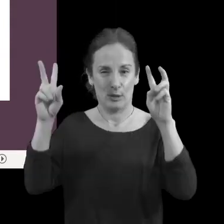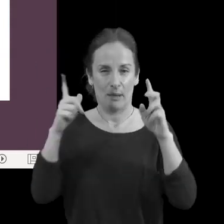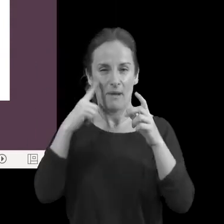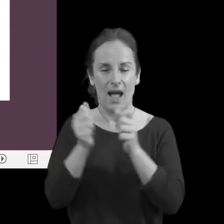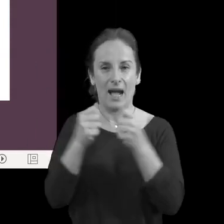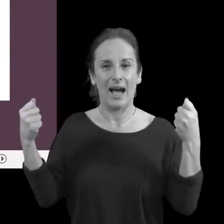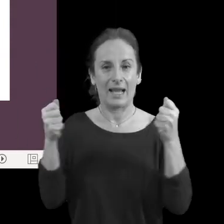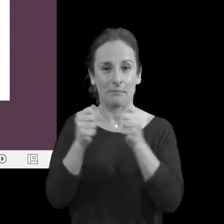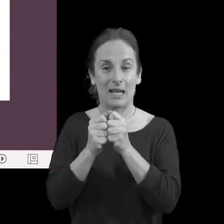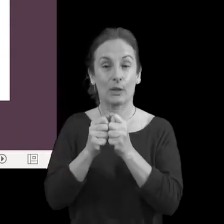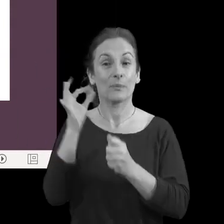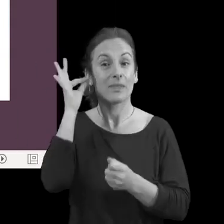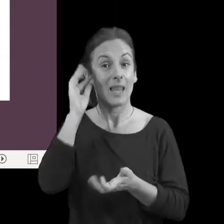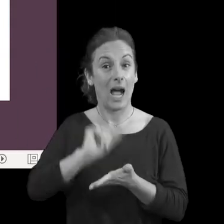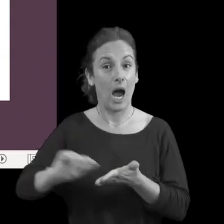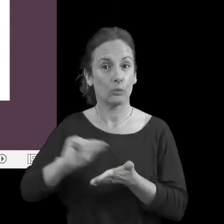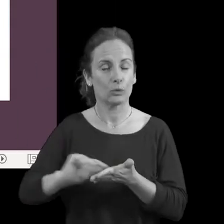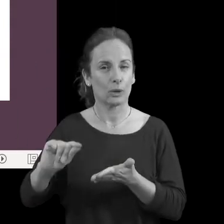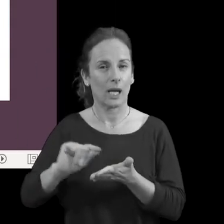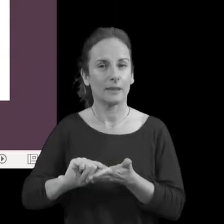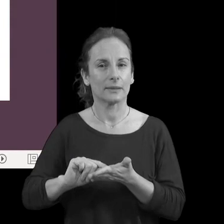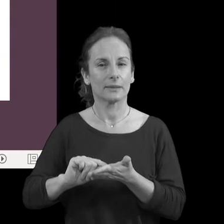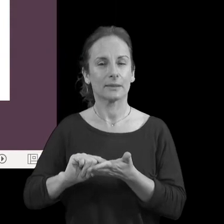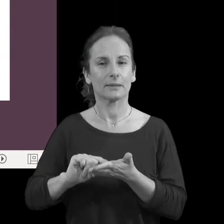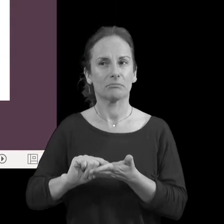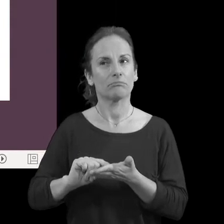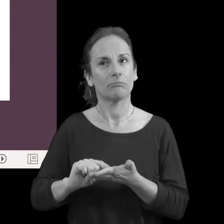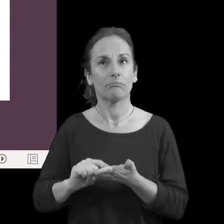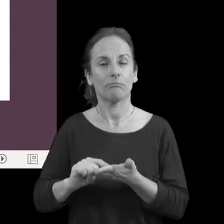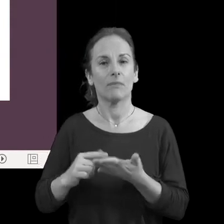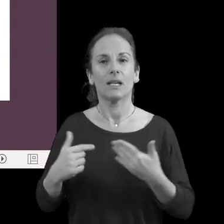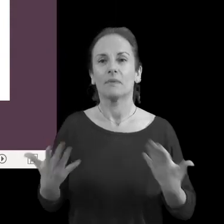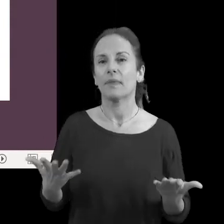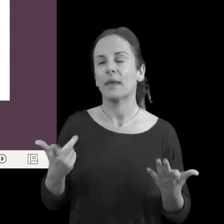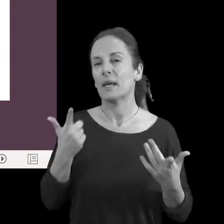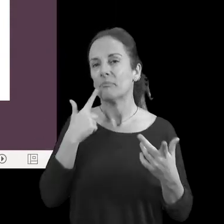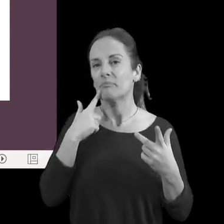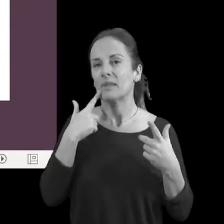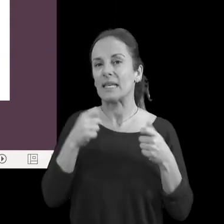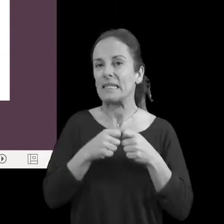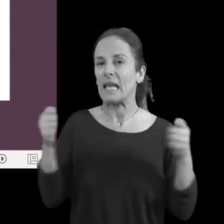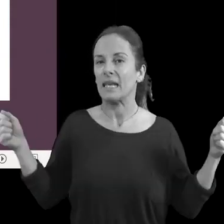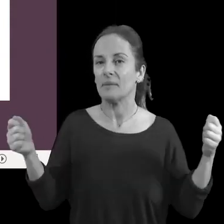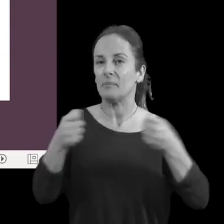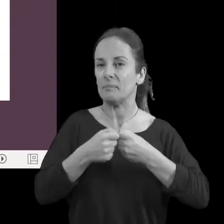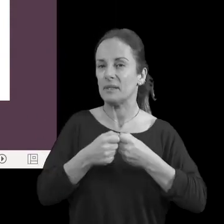cómo nos recuerda a esta autora, siempre, la verdad es que siempre podemos estar en el armario, ¿no? Esto de salir o entrar en el armario es una cuestión que la